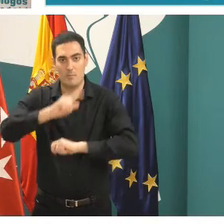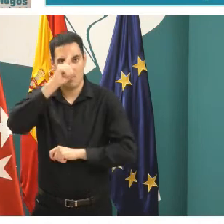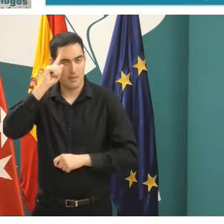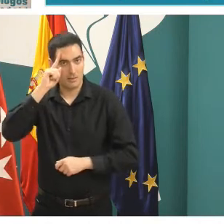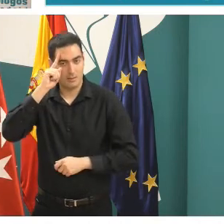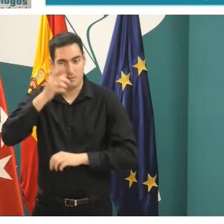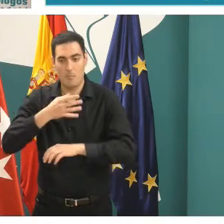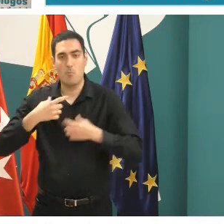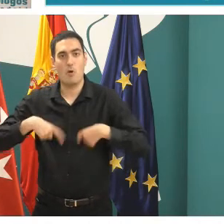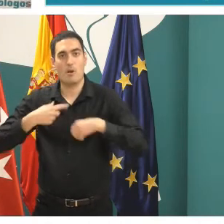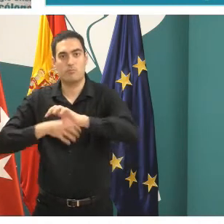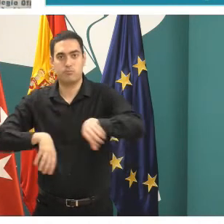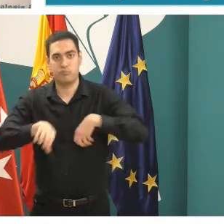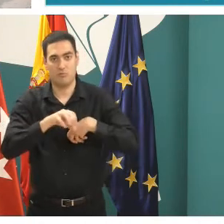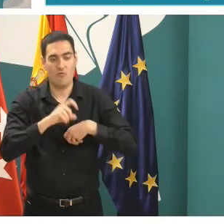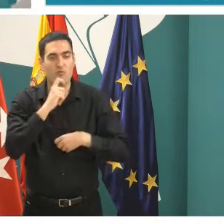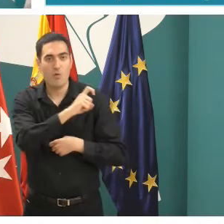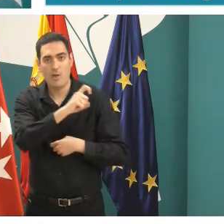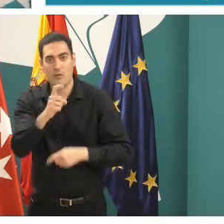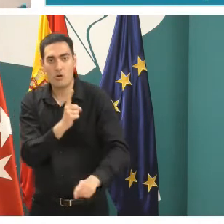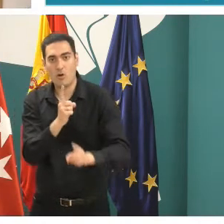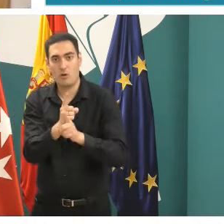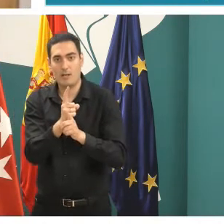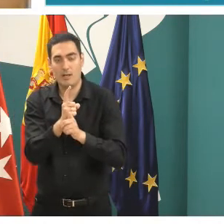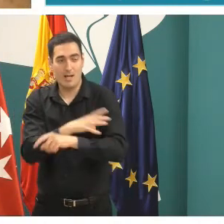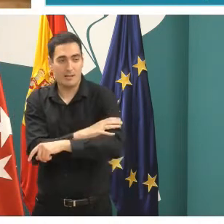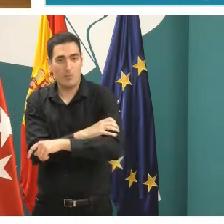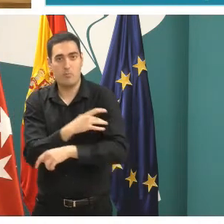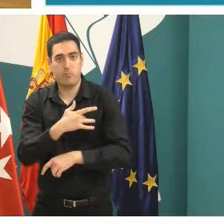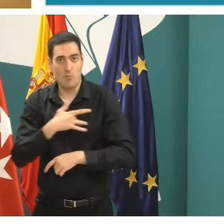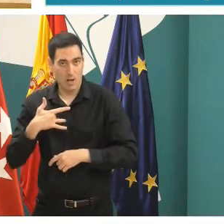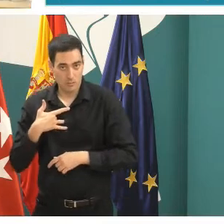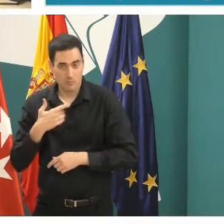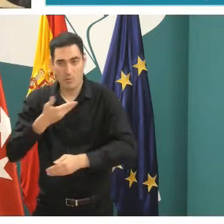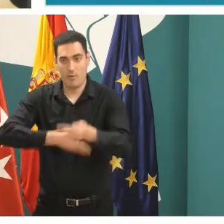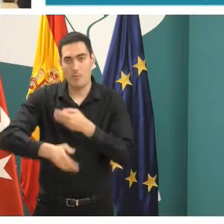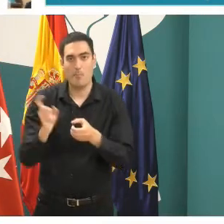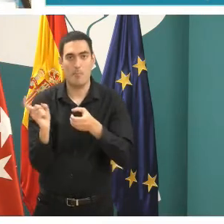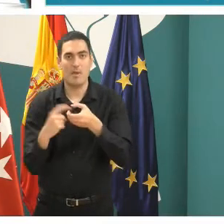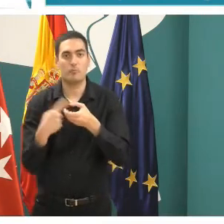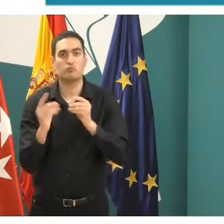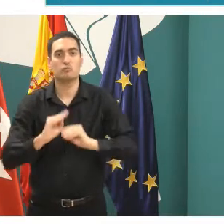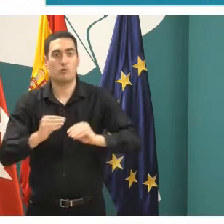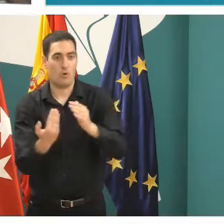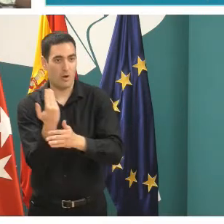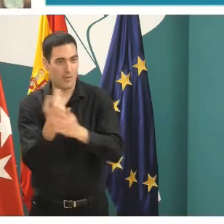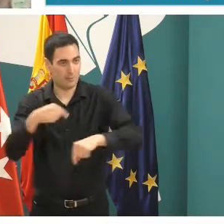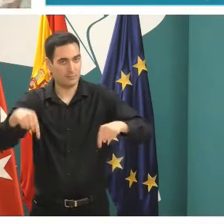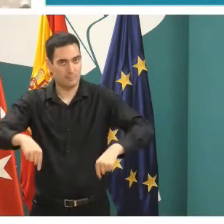de Trasplantados Pulmonares, la Fundación contra la Hipertensión Pulmonar, pues su colaboración y su participación en las